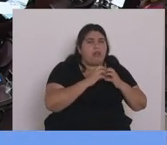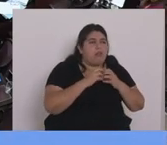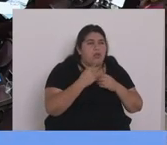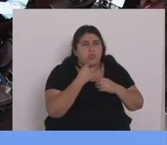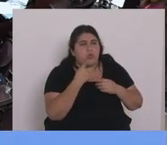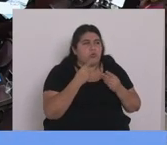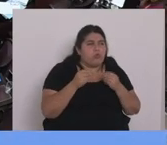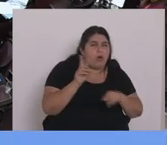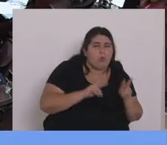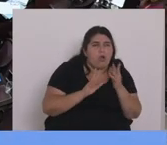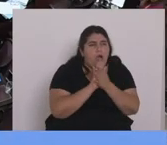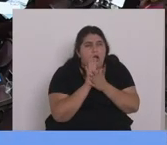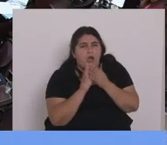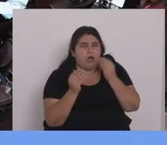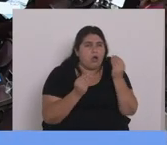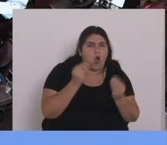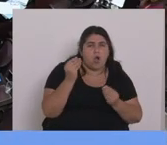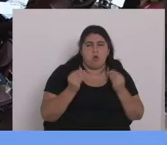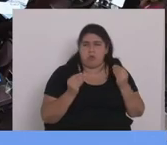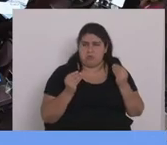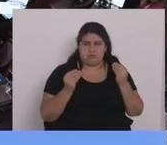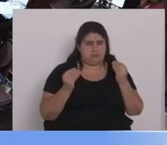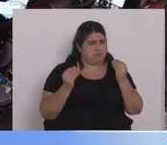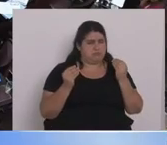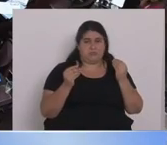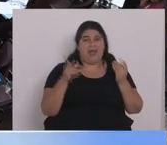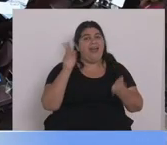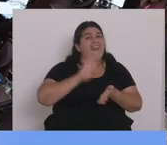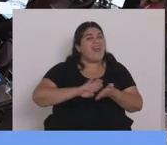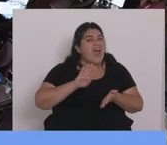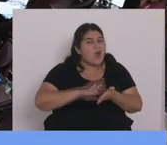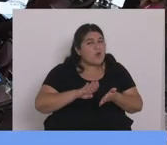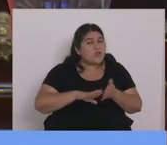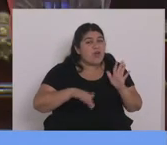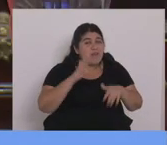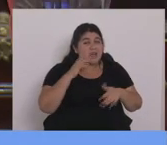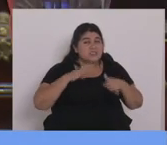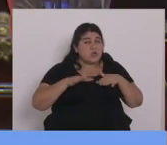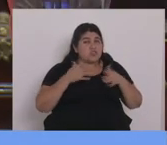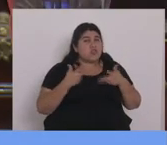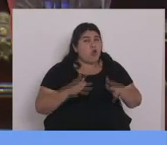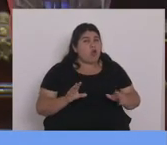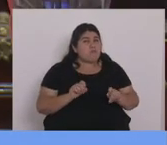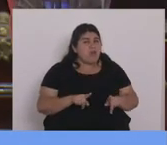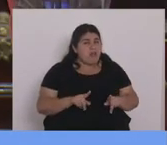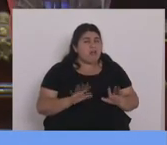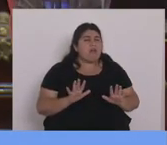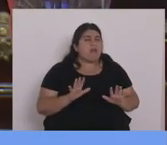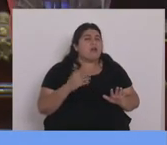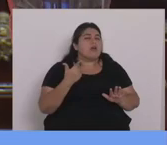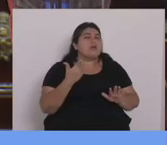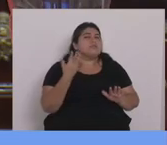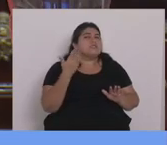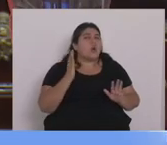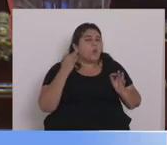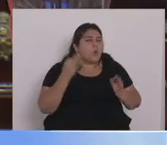salida. Si hubiera sido una deuda dentro de los cánones normales, no hubiese sido motivo